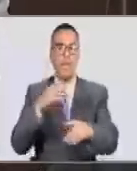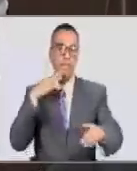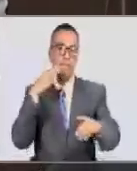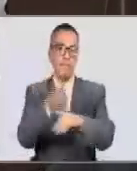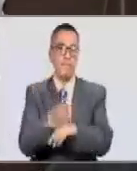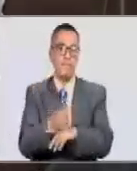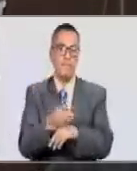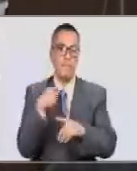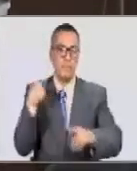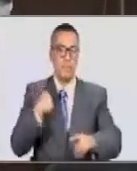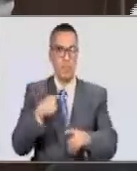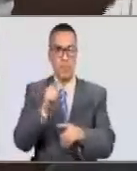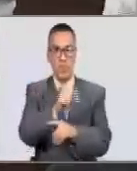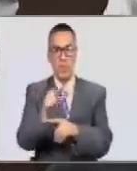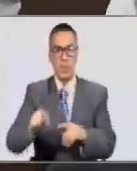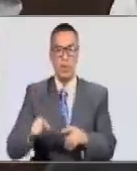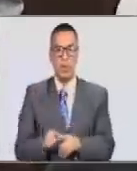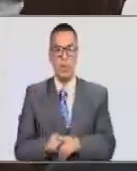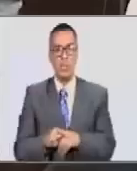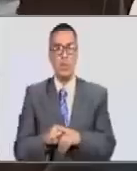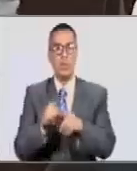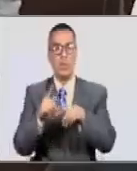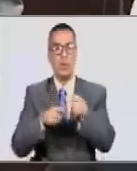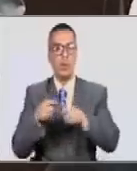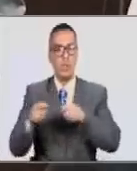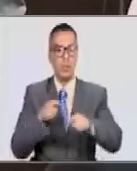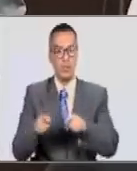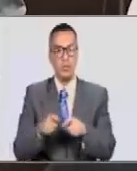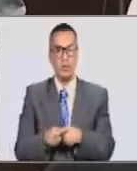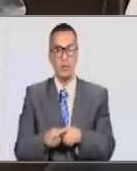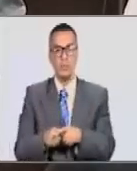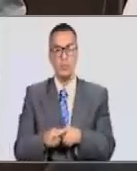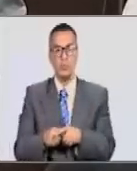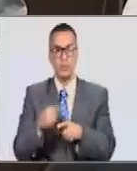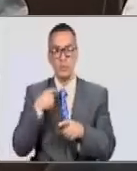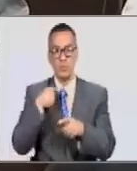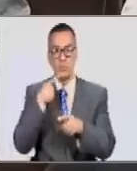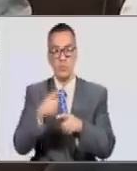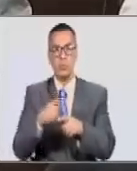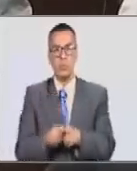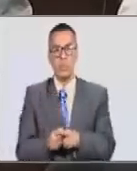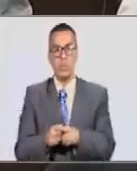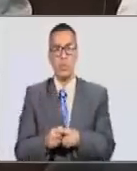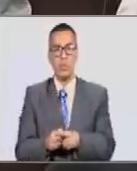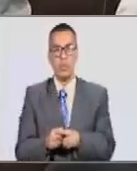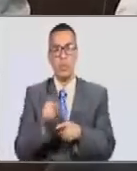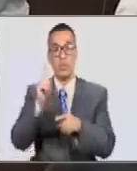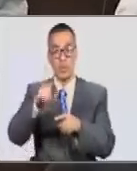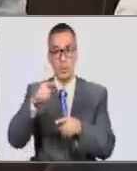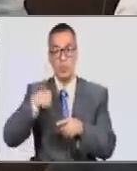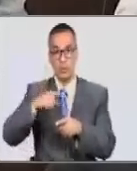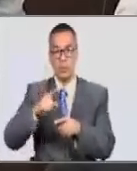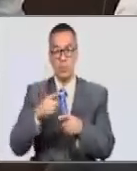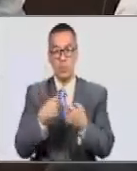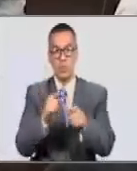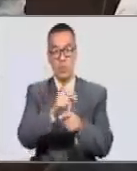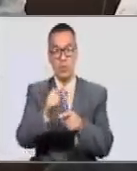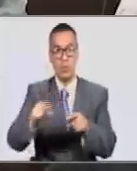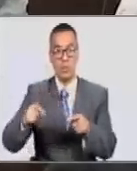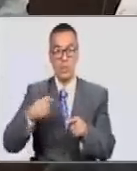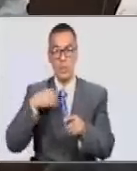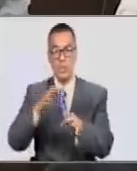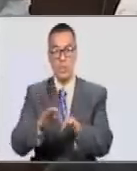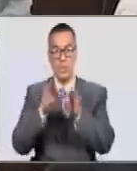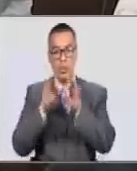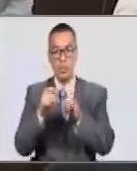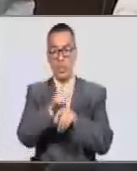en mi sola condición de ciudadano, en ejercicio de la acción popular. O sea, usted solicita suprimir el adjetivo interesada. Claro, porque por cualquier persona, si le quita interesada,